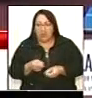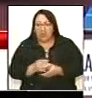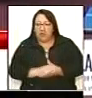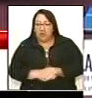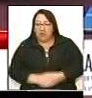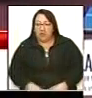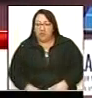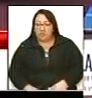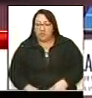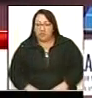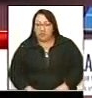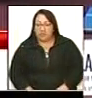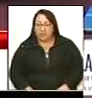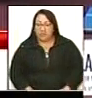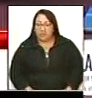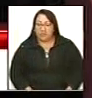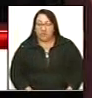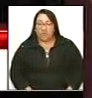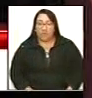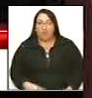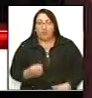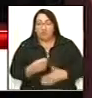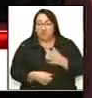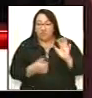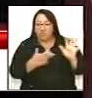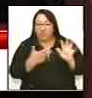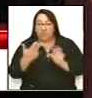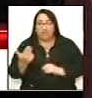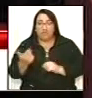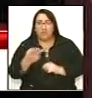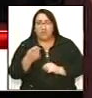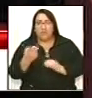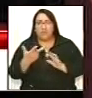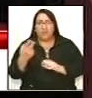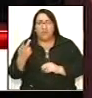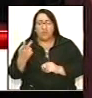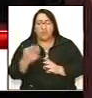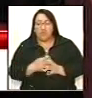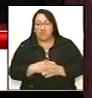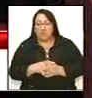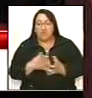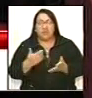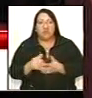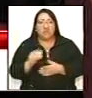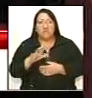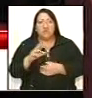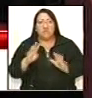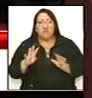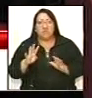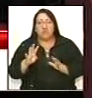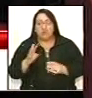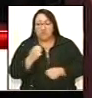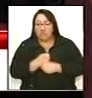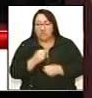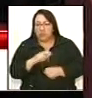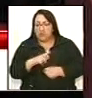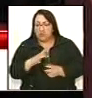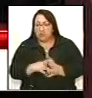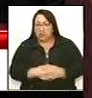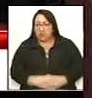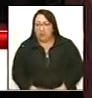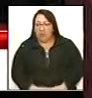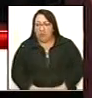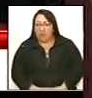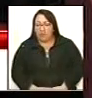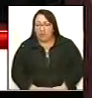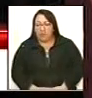amonestaciones 288, multa 282, destitución 59, suspensión 35 y